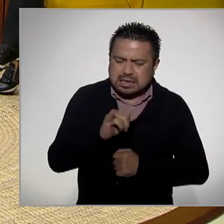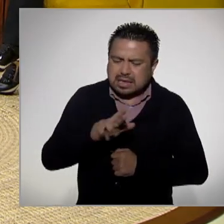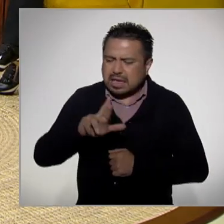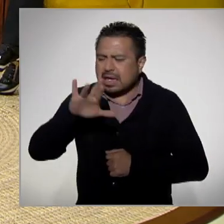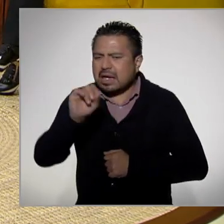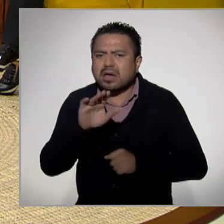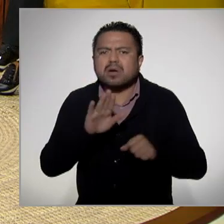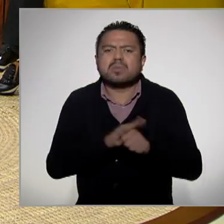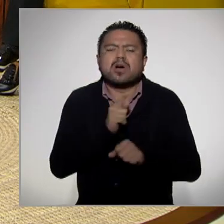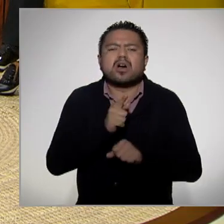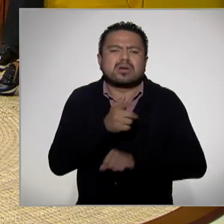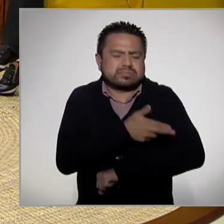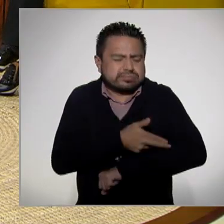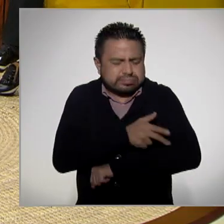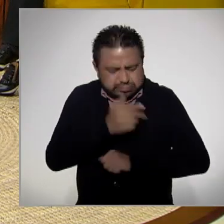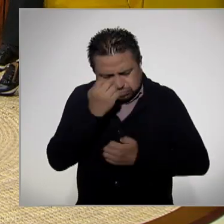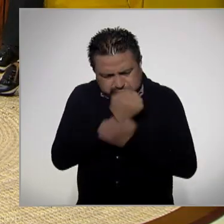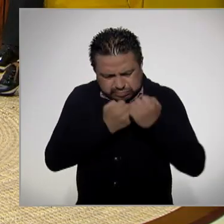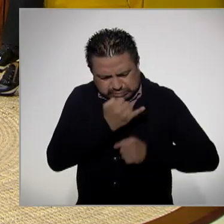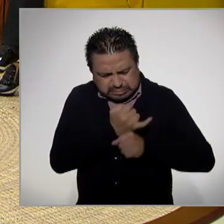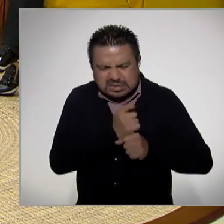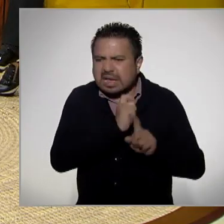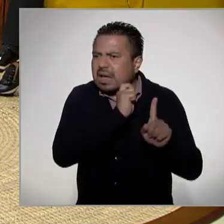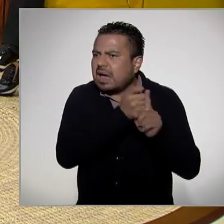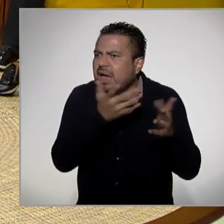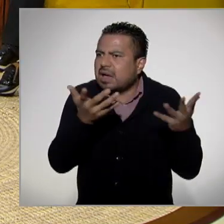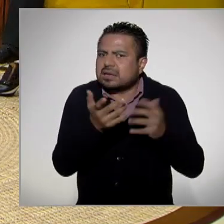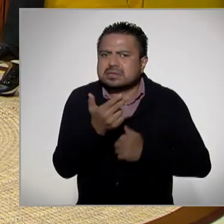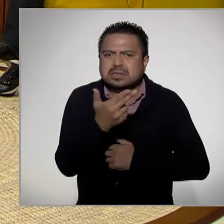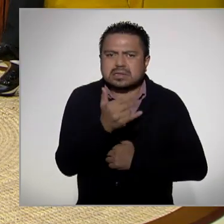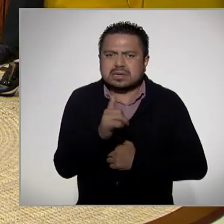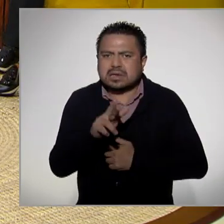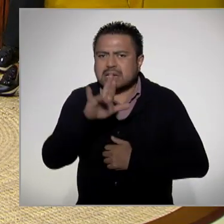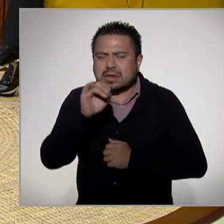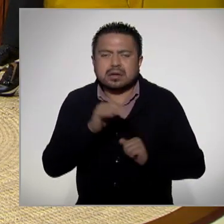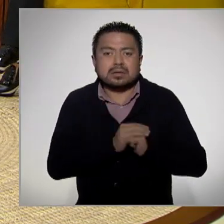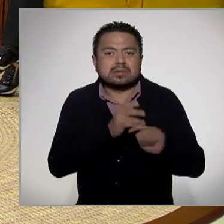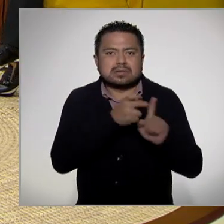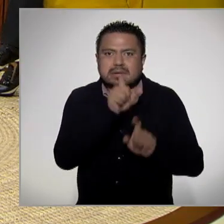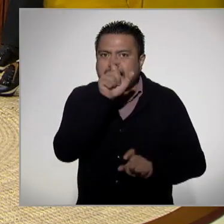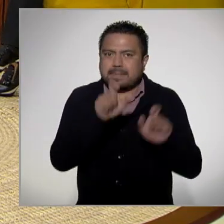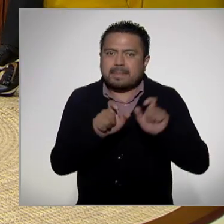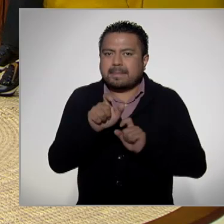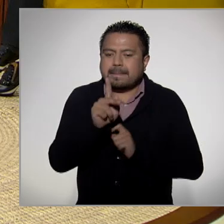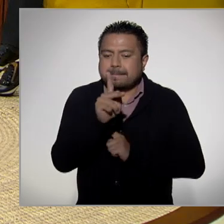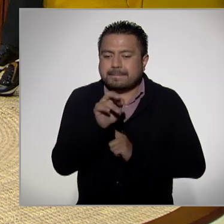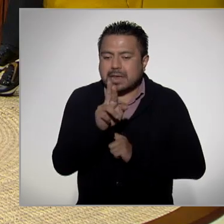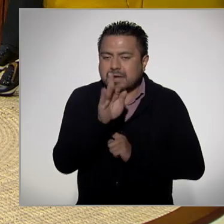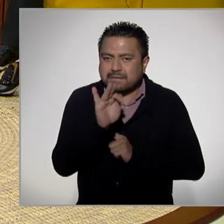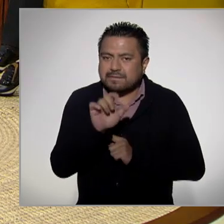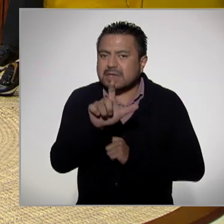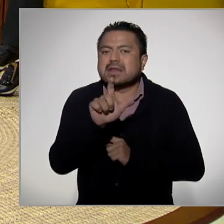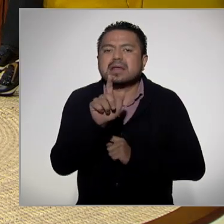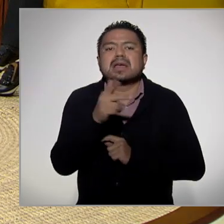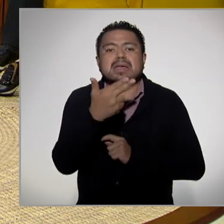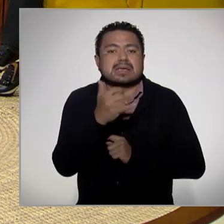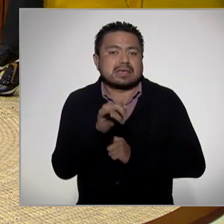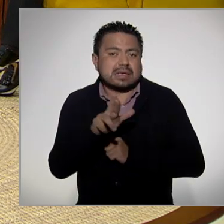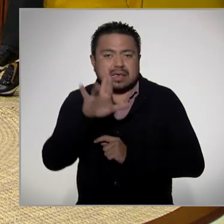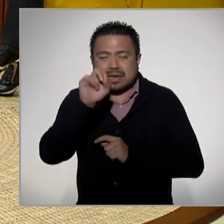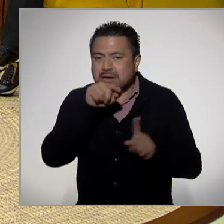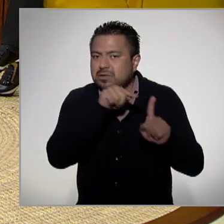porque se pide este estudio cómo se estudia qué hace el hierro más que una cinética es un perfil de hierro no la cinética de hierro es cuando